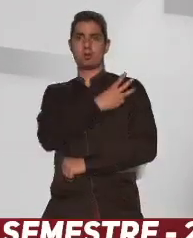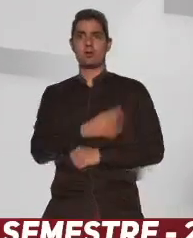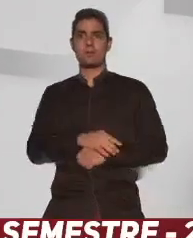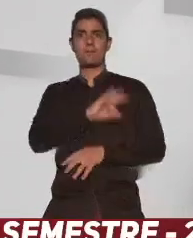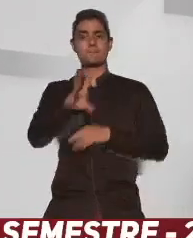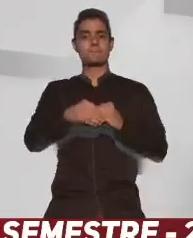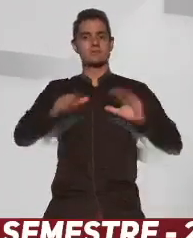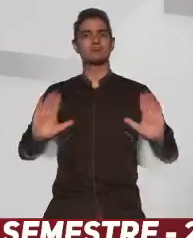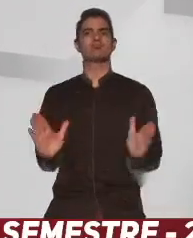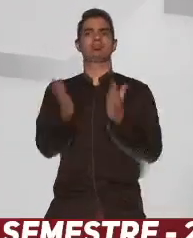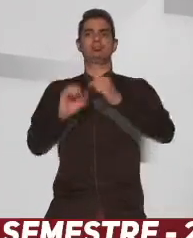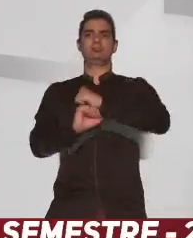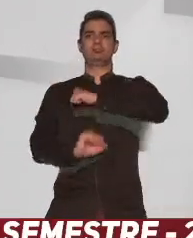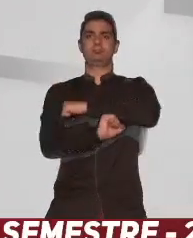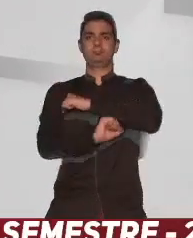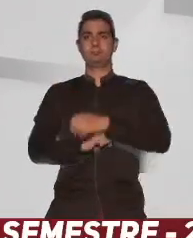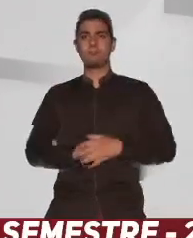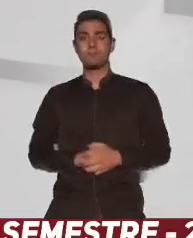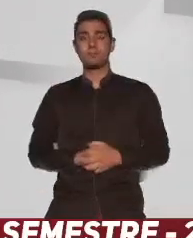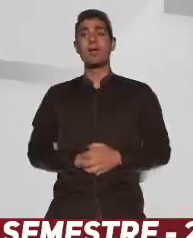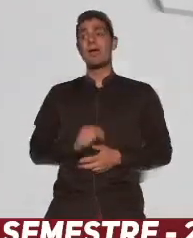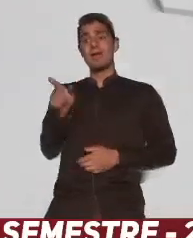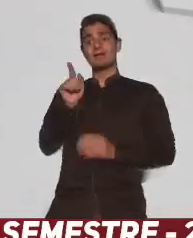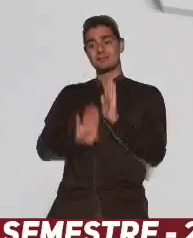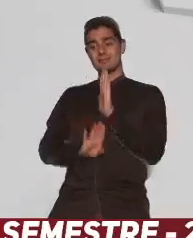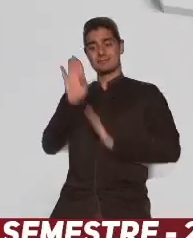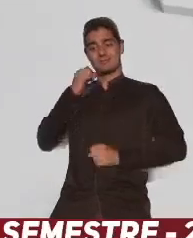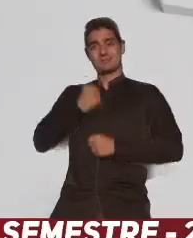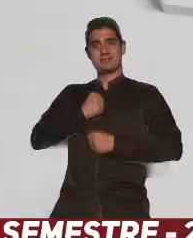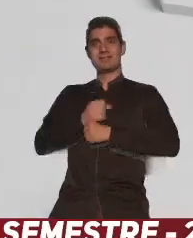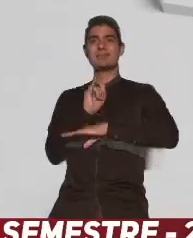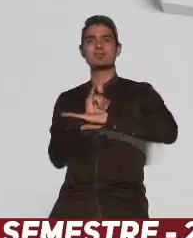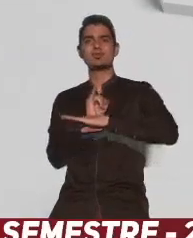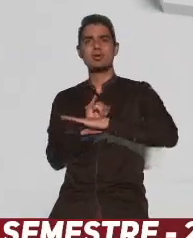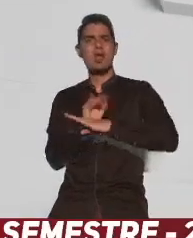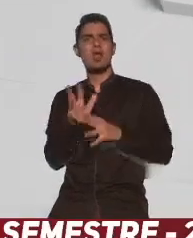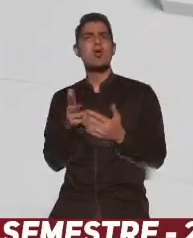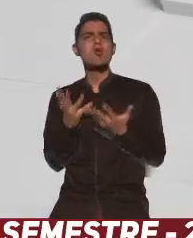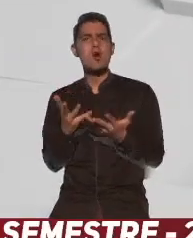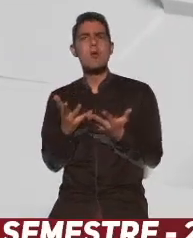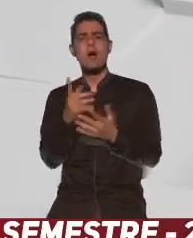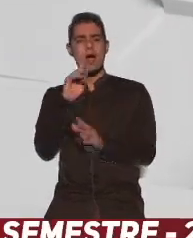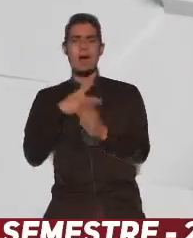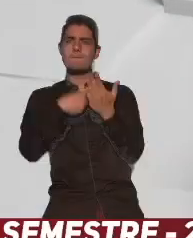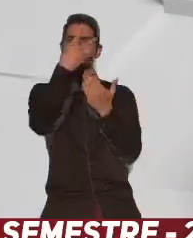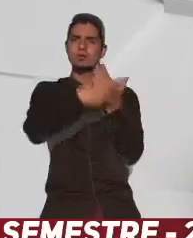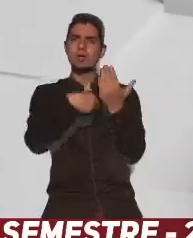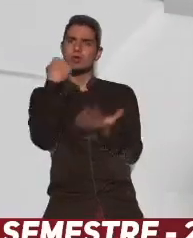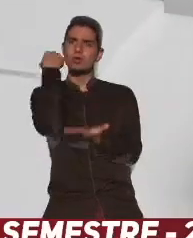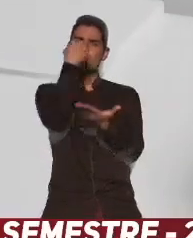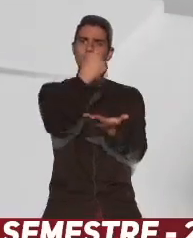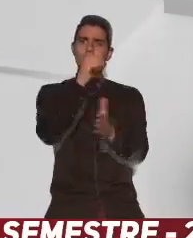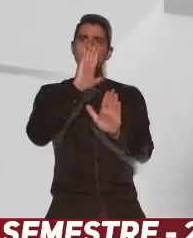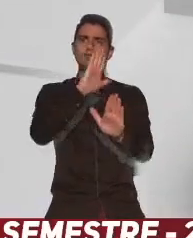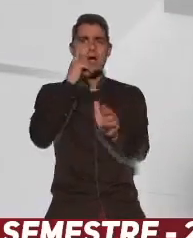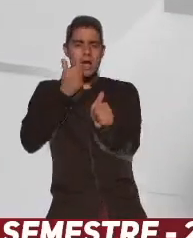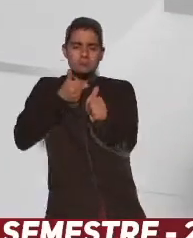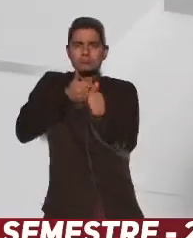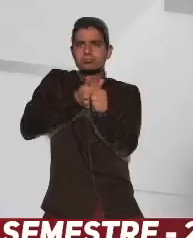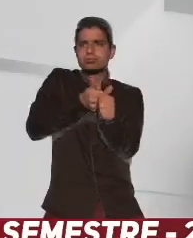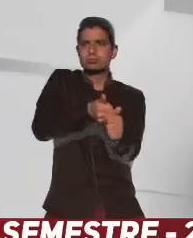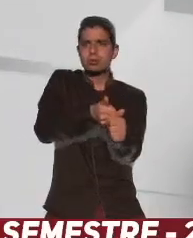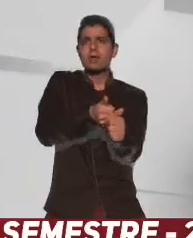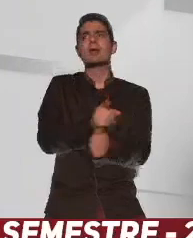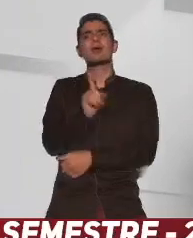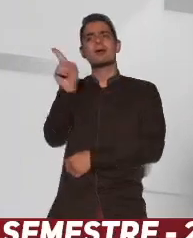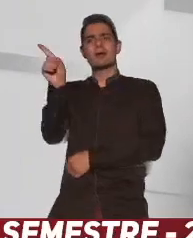en el desempeño institucional a través del seguimiento de proyectos de inversión, herramienta implementada por el Departamento Nacional